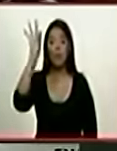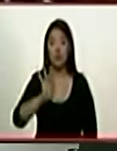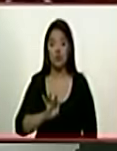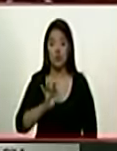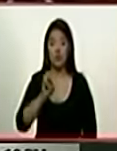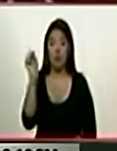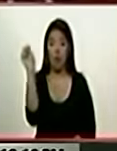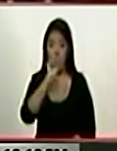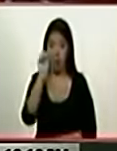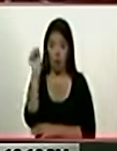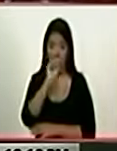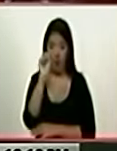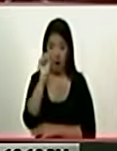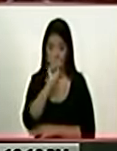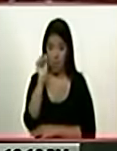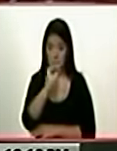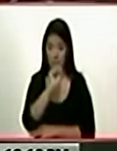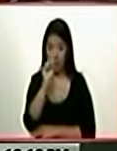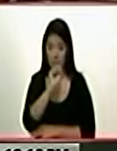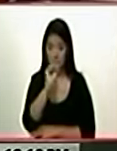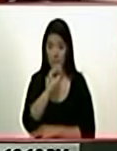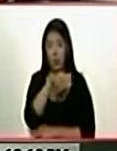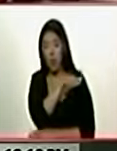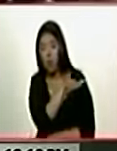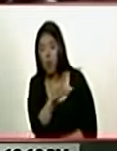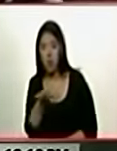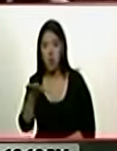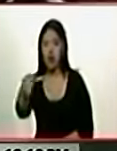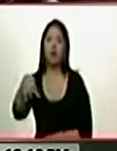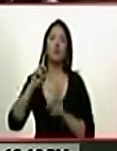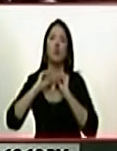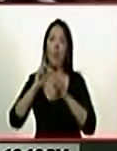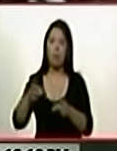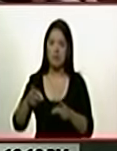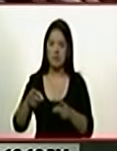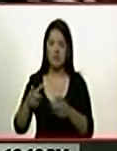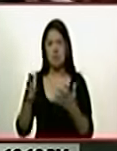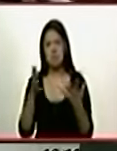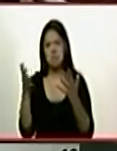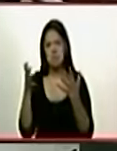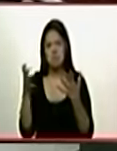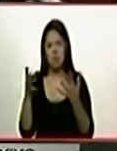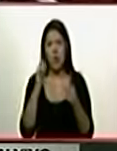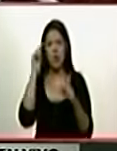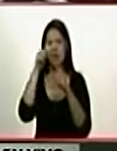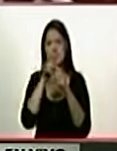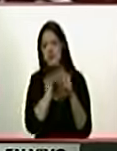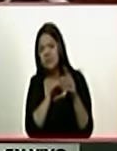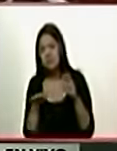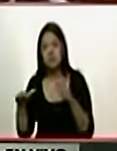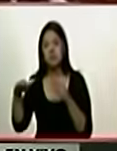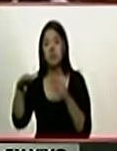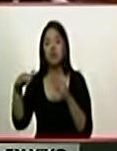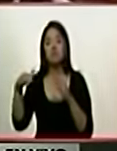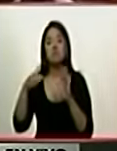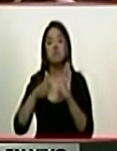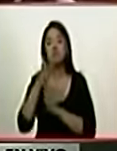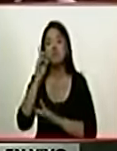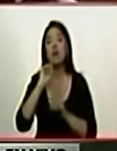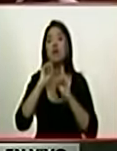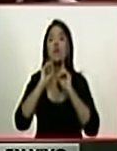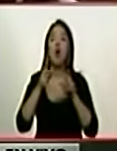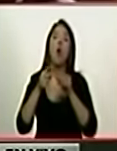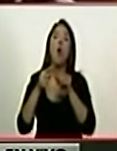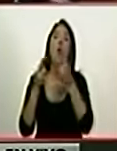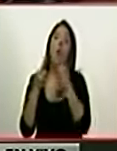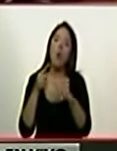que ingresan a la Cota 1000 normalmente tienen como punto de desincorporación el distribuidor Boleíta.